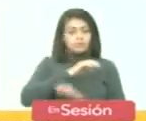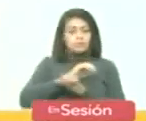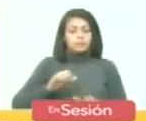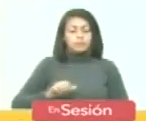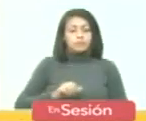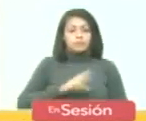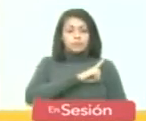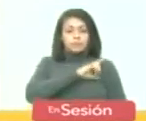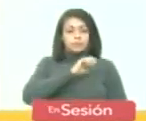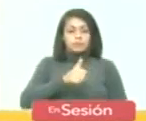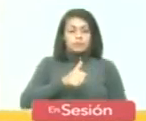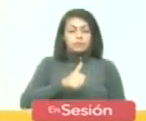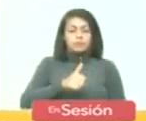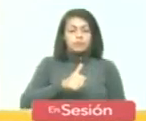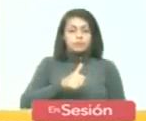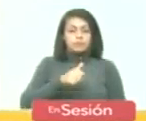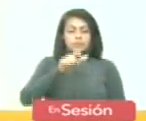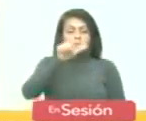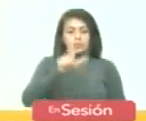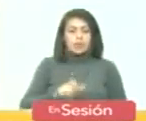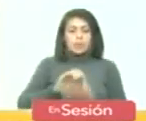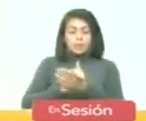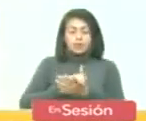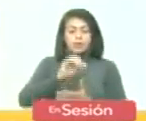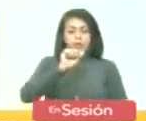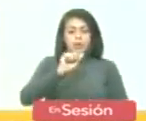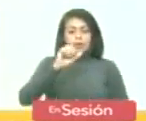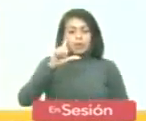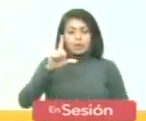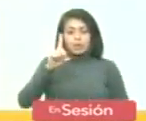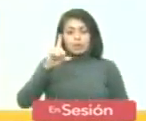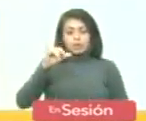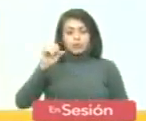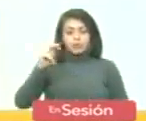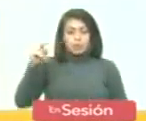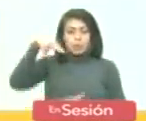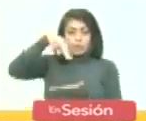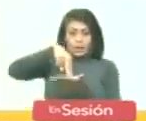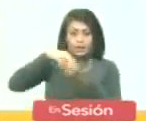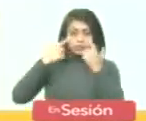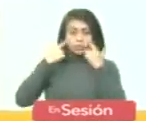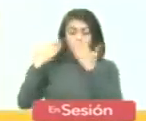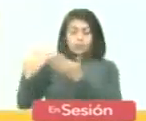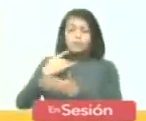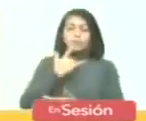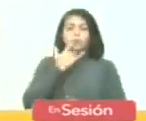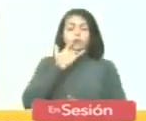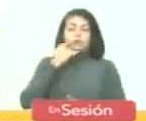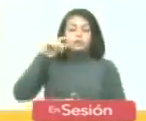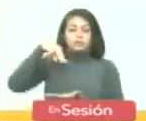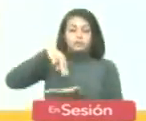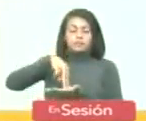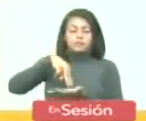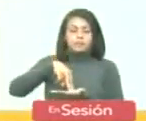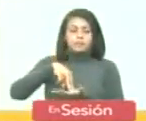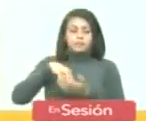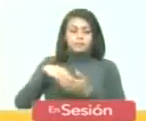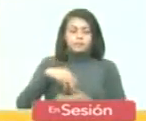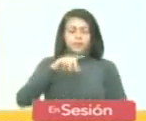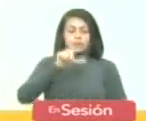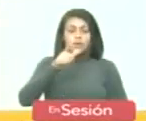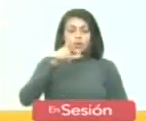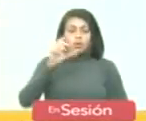el general Suárez Churio, mi compañero Alexis Rodríguez Cabello, por favor, párese, compañero valiente, la compañera